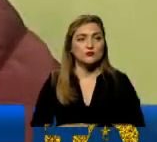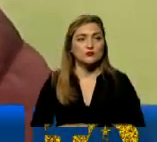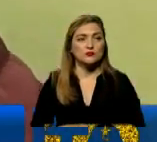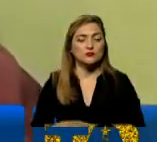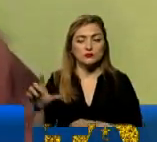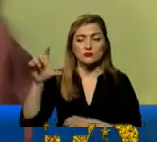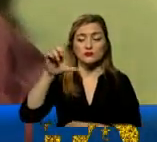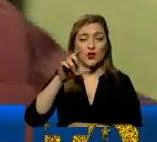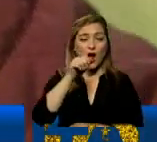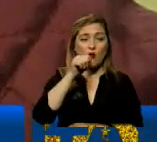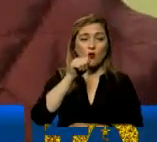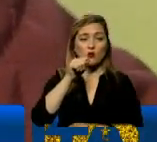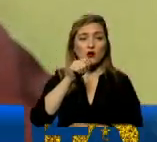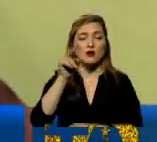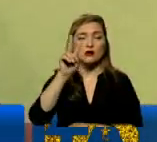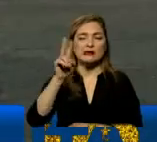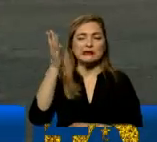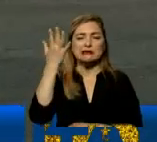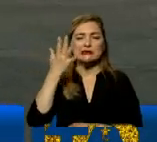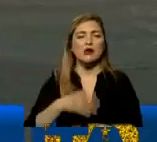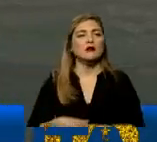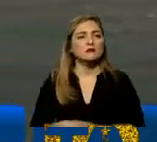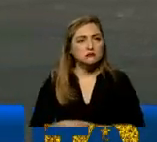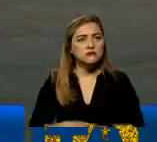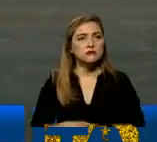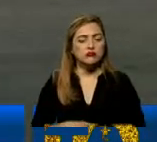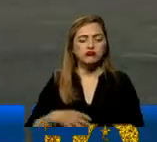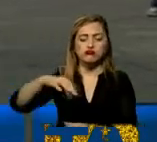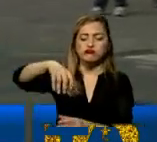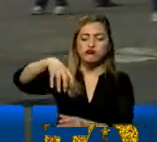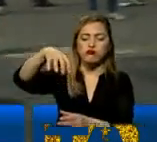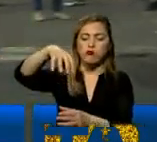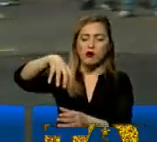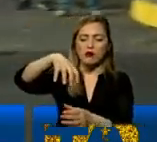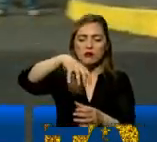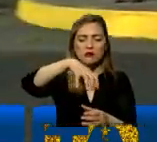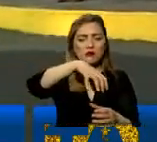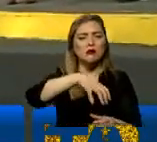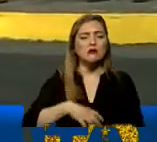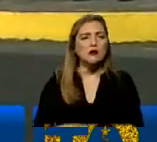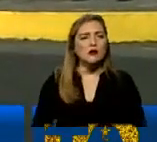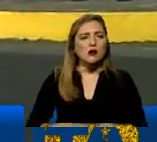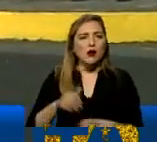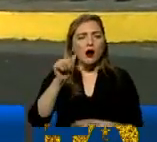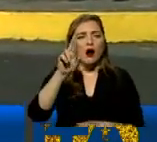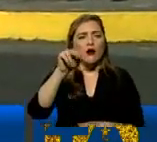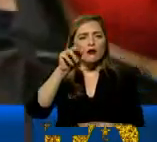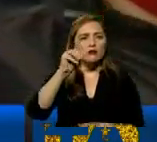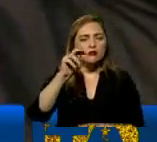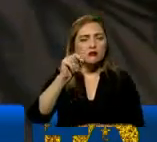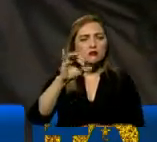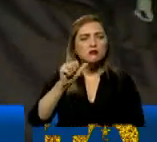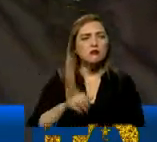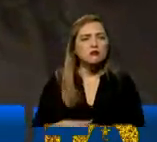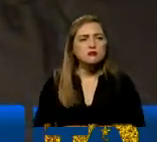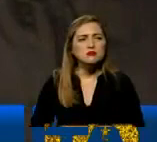Esta muestra de agua fue tomada el viernes pasado en una de las 400 viviendas que hay en el sector de la Armenia al suroriente de Quito.